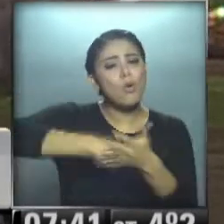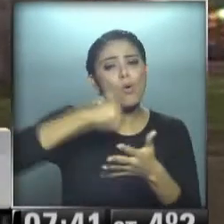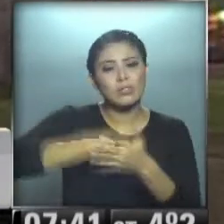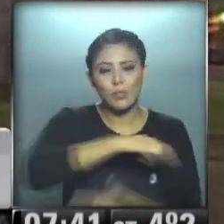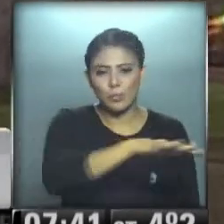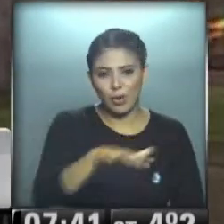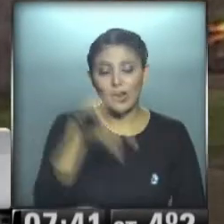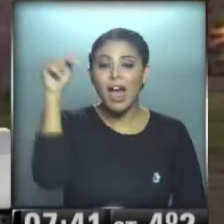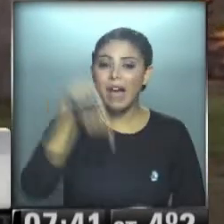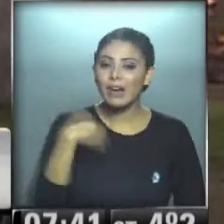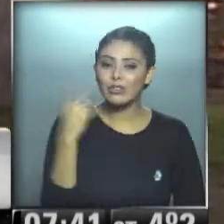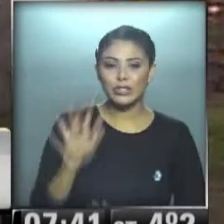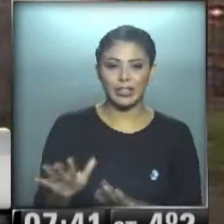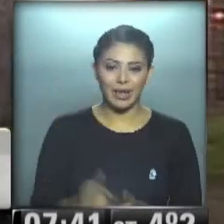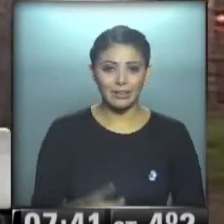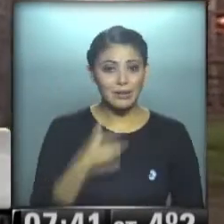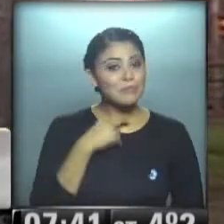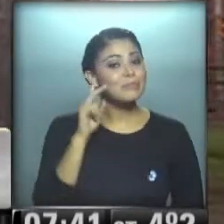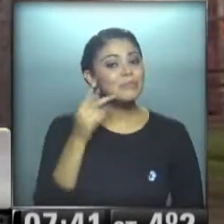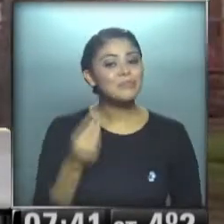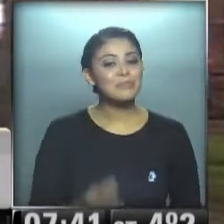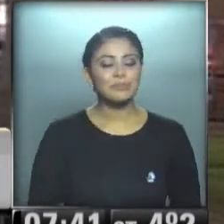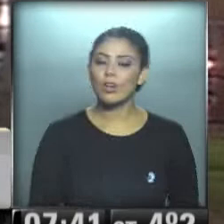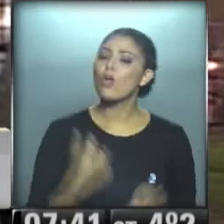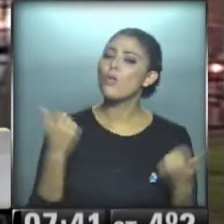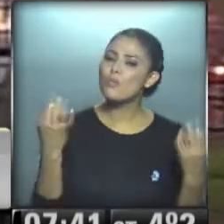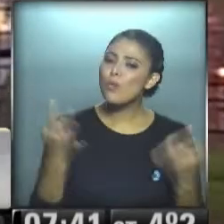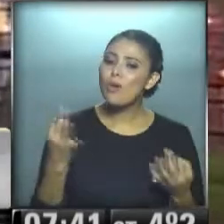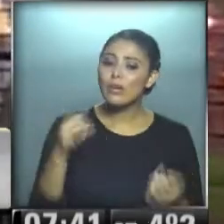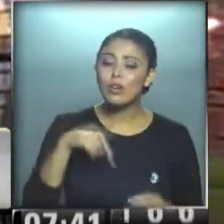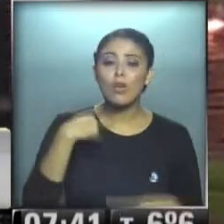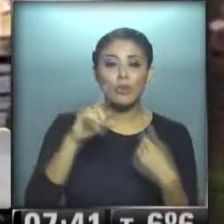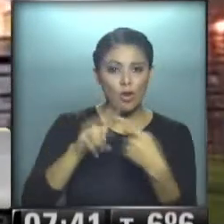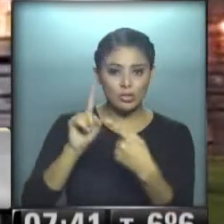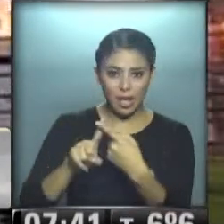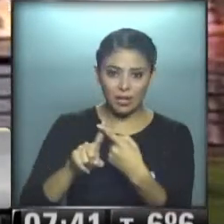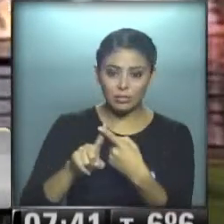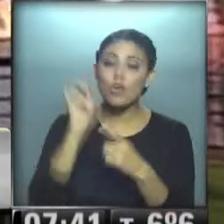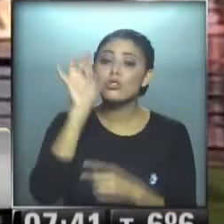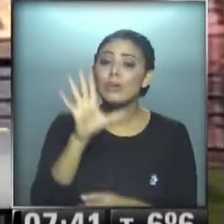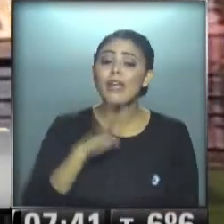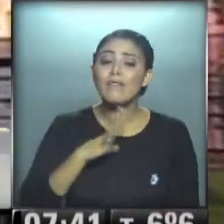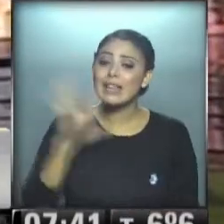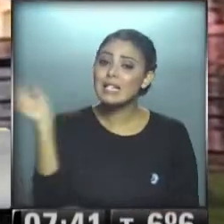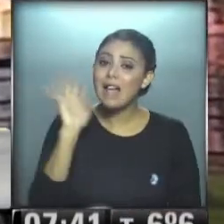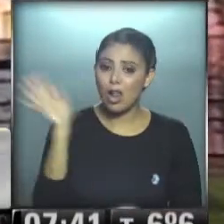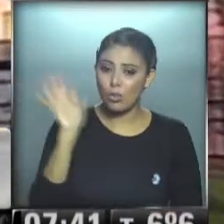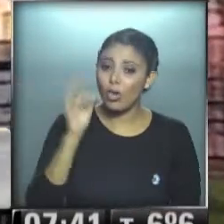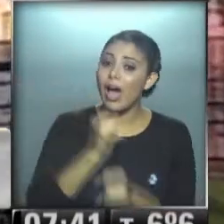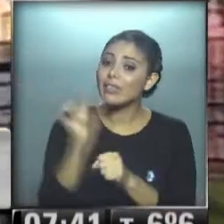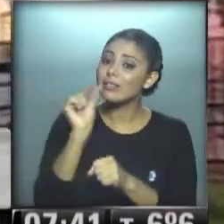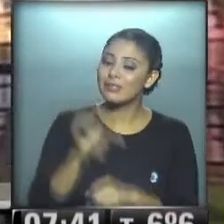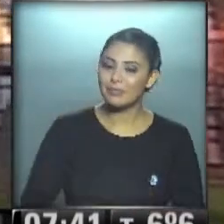pueblos bueno aquí estamos nosotros qué les parece nos parece muy bien y vamos a seguir en contacto con vos laurita solamente nos falta el saludo de hasta